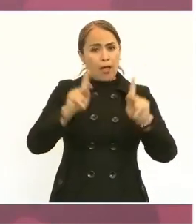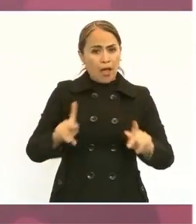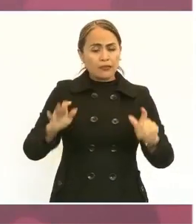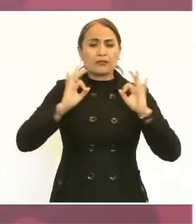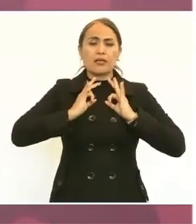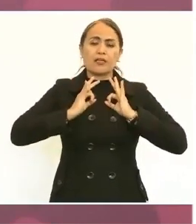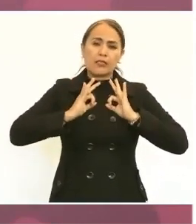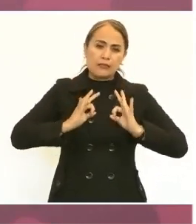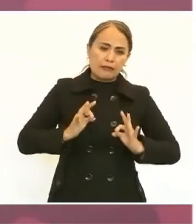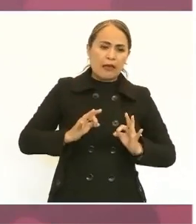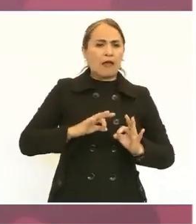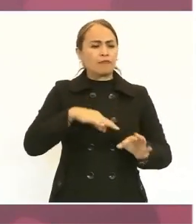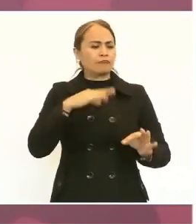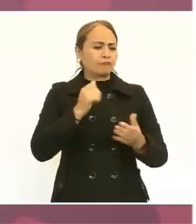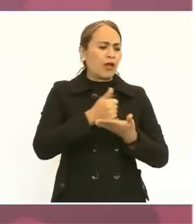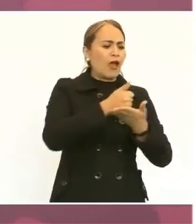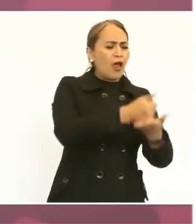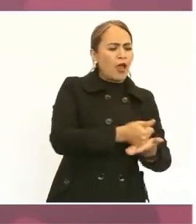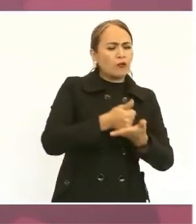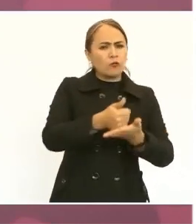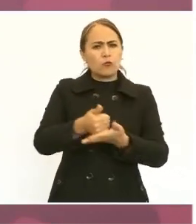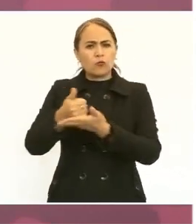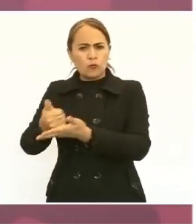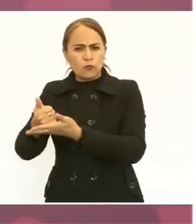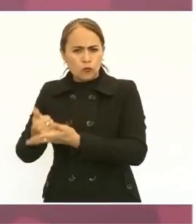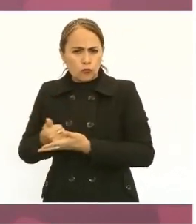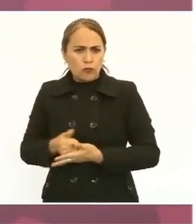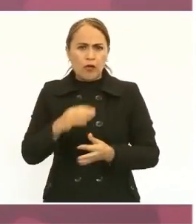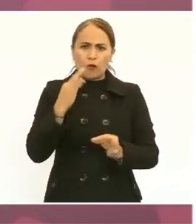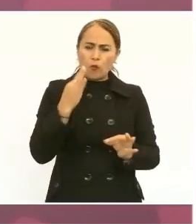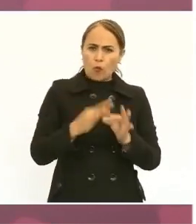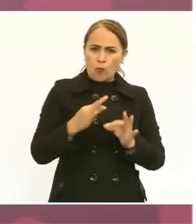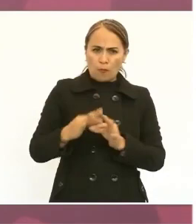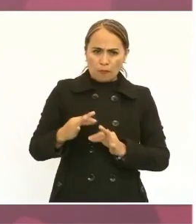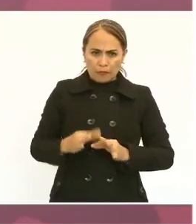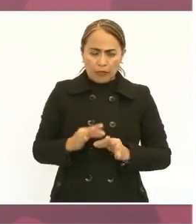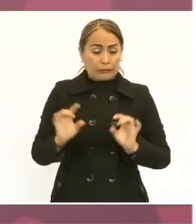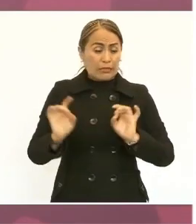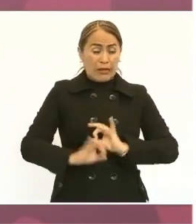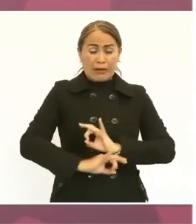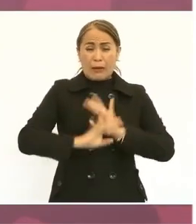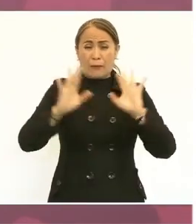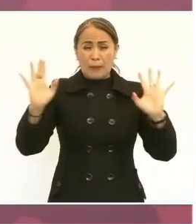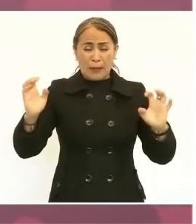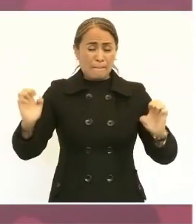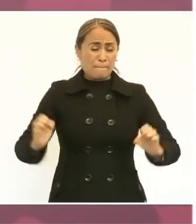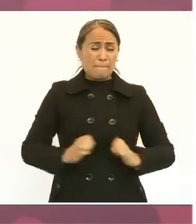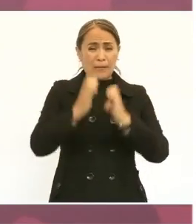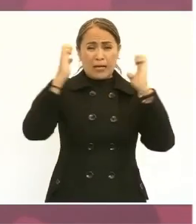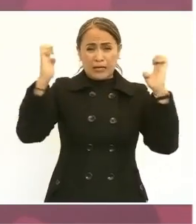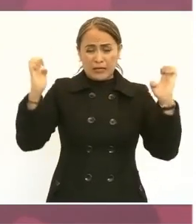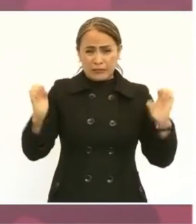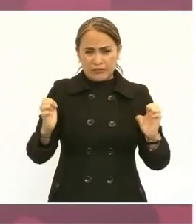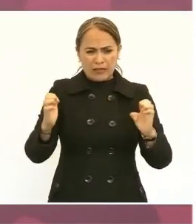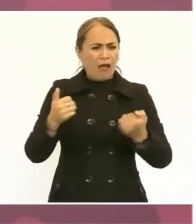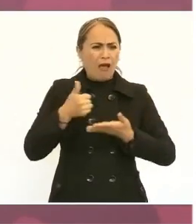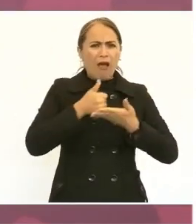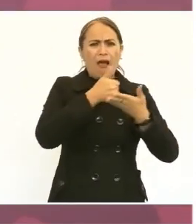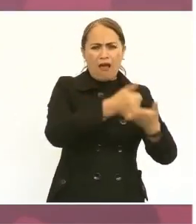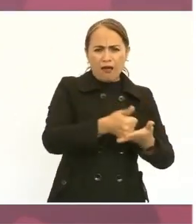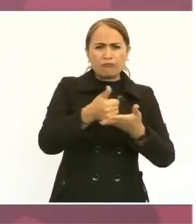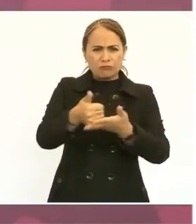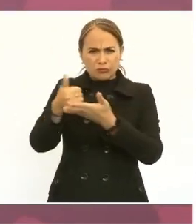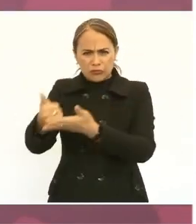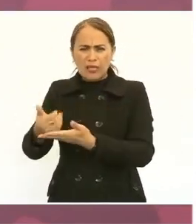tranquilidad y también de auxiliar al pueblo en momentos difíciles cuando hay